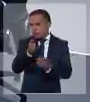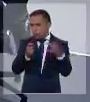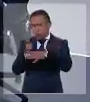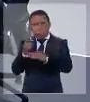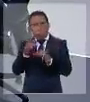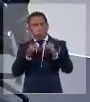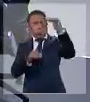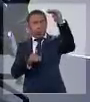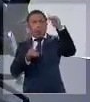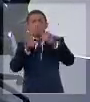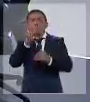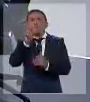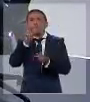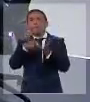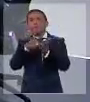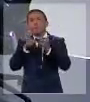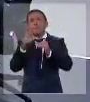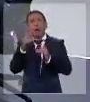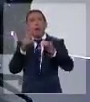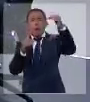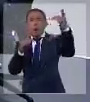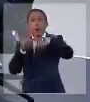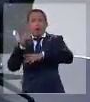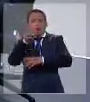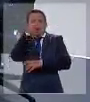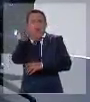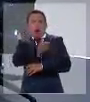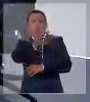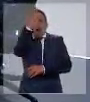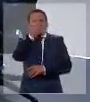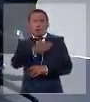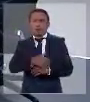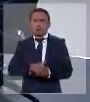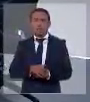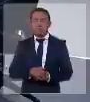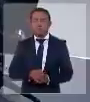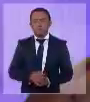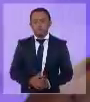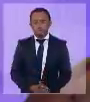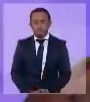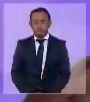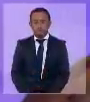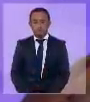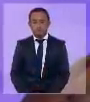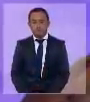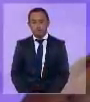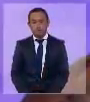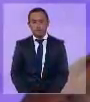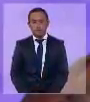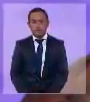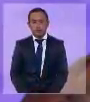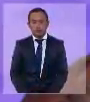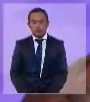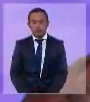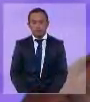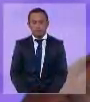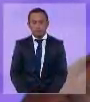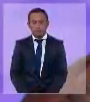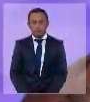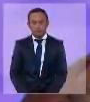¿Quién construyó ese hospital? Se acabó su tiempo, ahora tendrá tiempo para réplicas, porque seguro tendremos réplicas. ¿No tenemos réplicas en este tema?